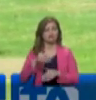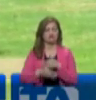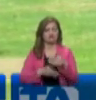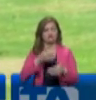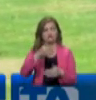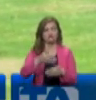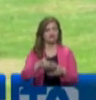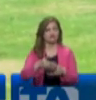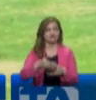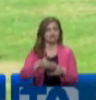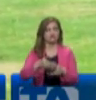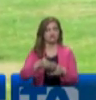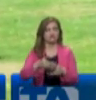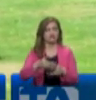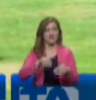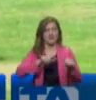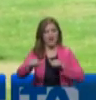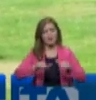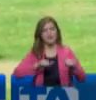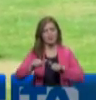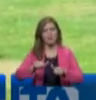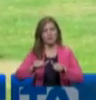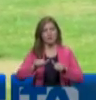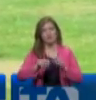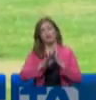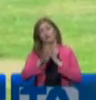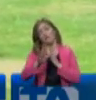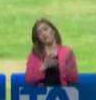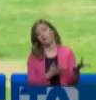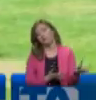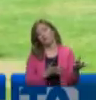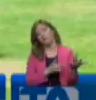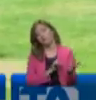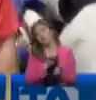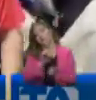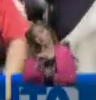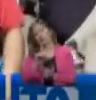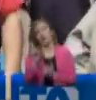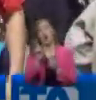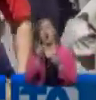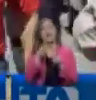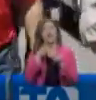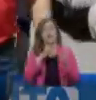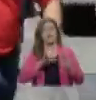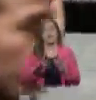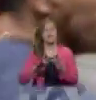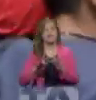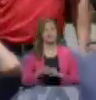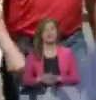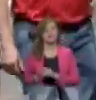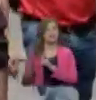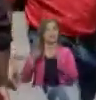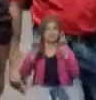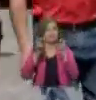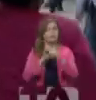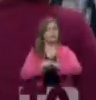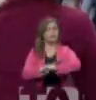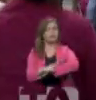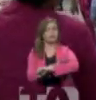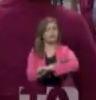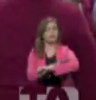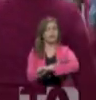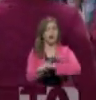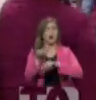procesos, todo el tema de tramitología se lo haga de forma digital. Y para otros temas sensibles en la ciudad descuidados por